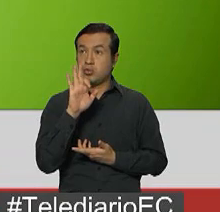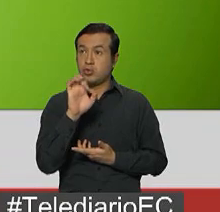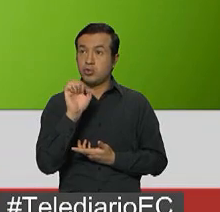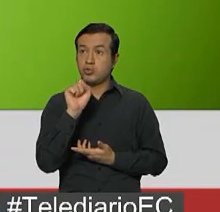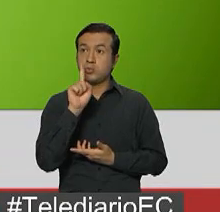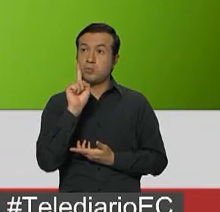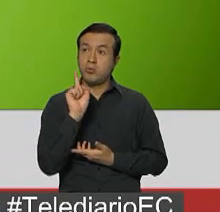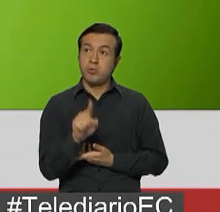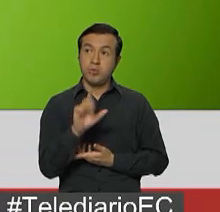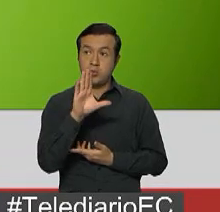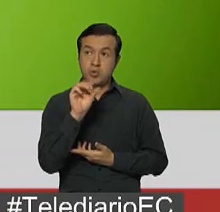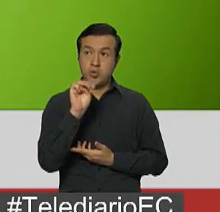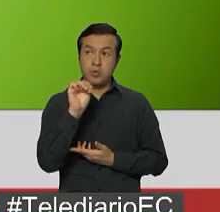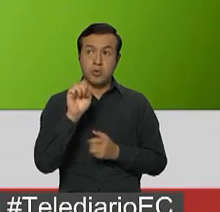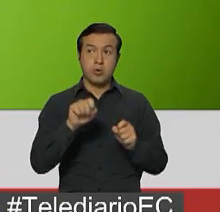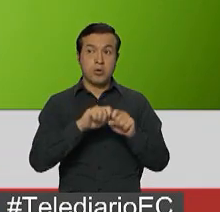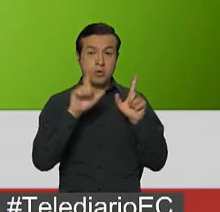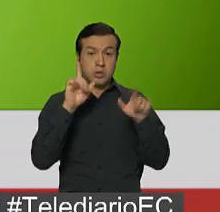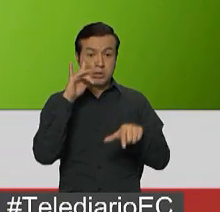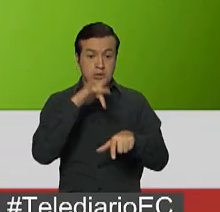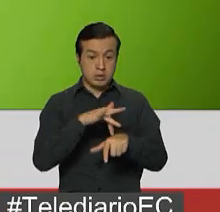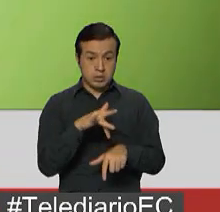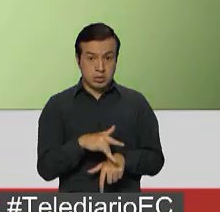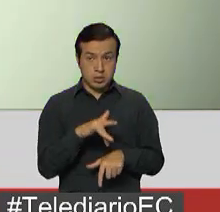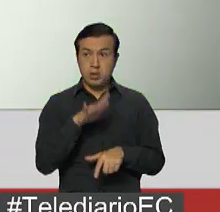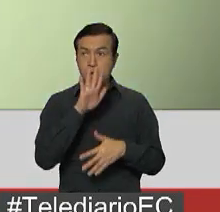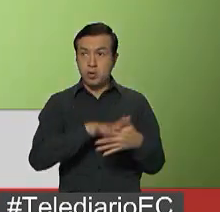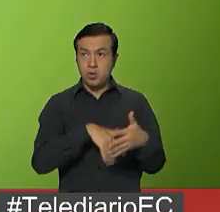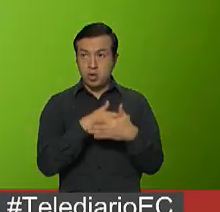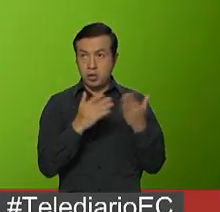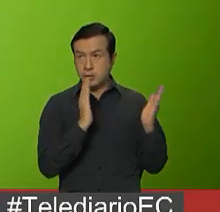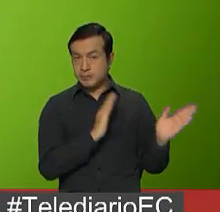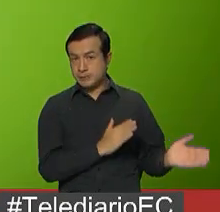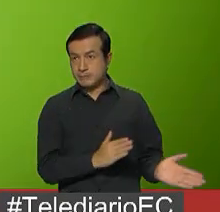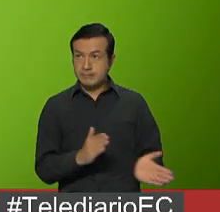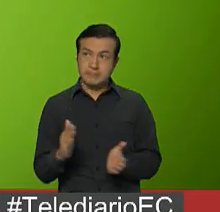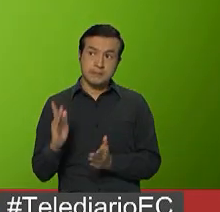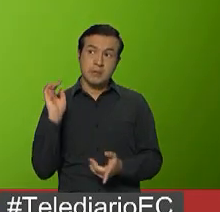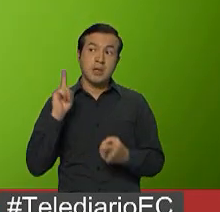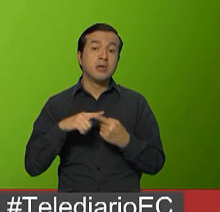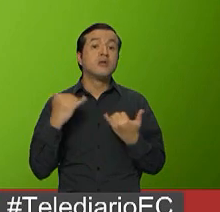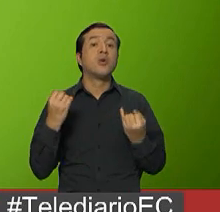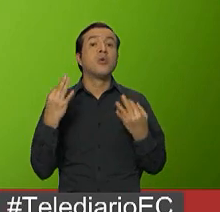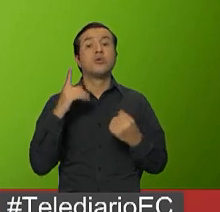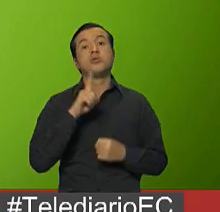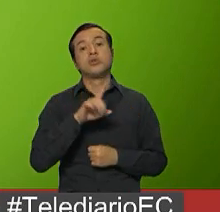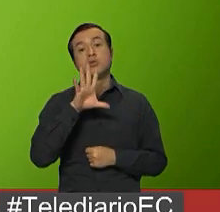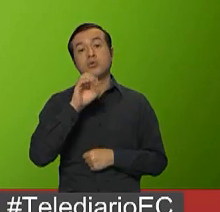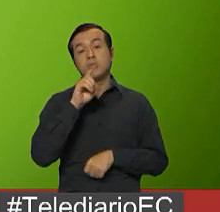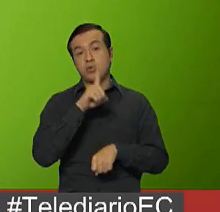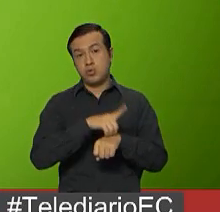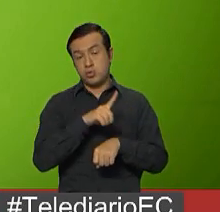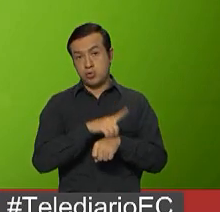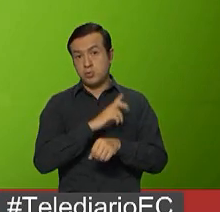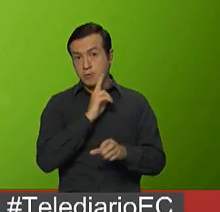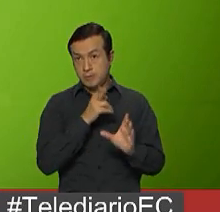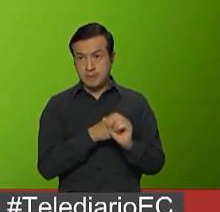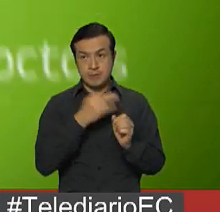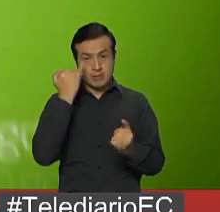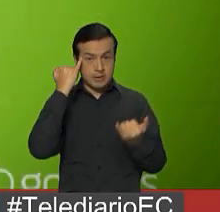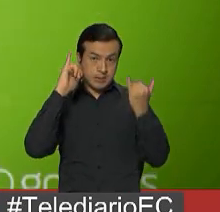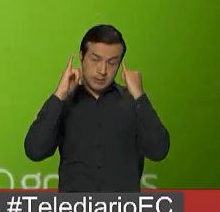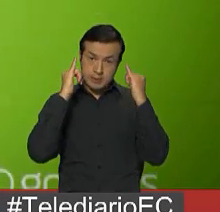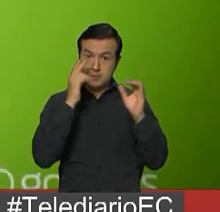donde podrán habilitar un consultorio virtual con un horario definido hasta el momento 150 galenos son parte de esta iniciativa